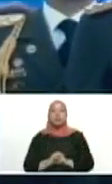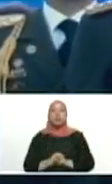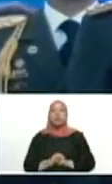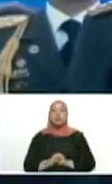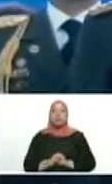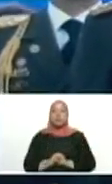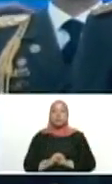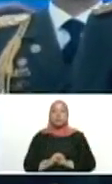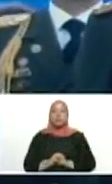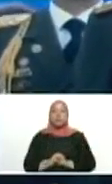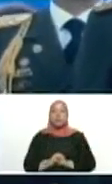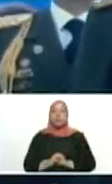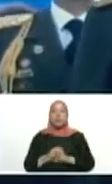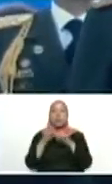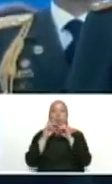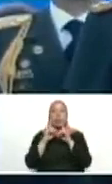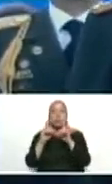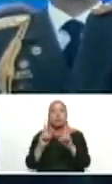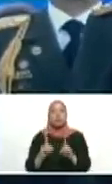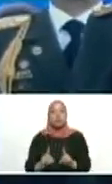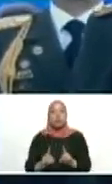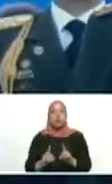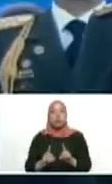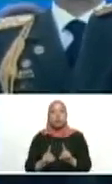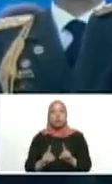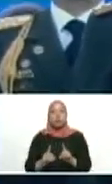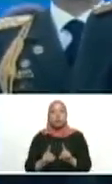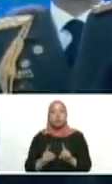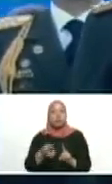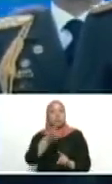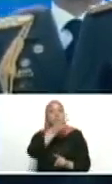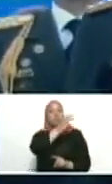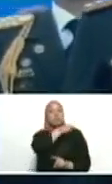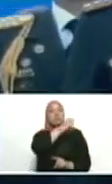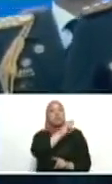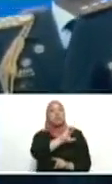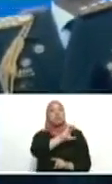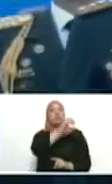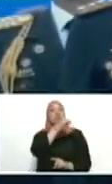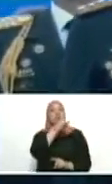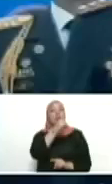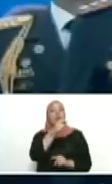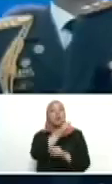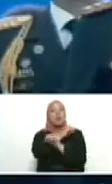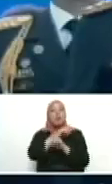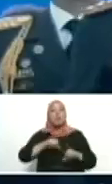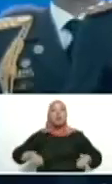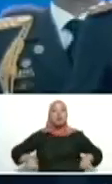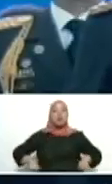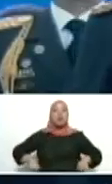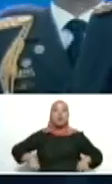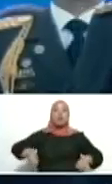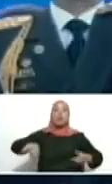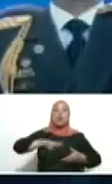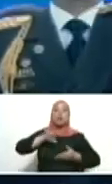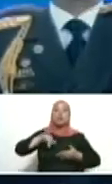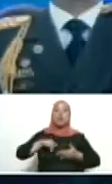Y he designado como comandante general de la Guardia